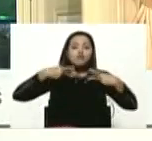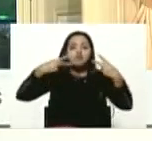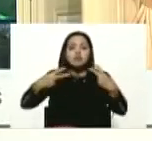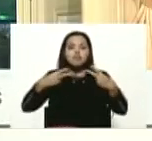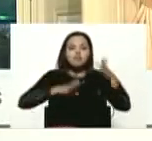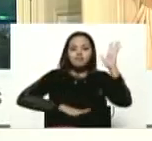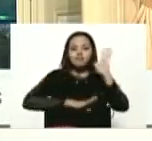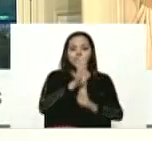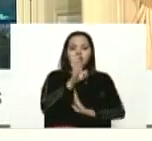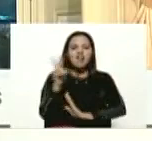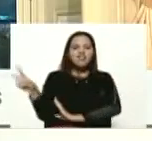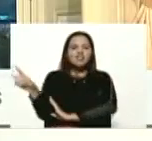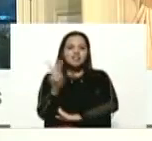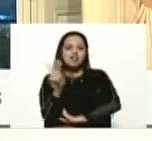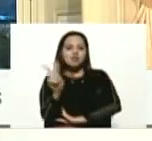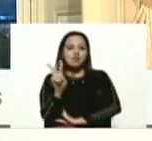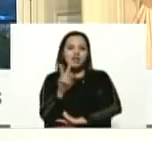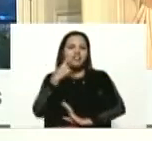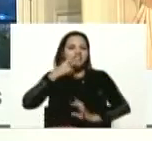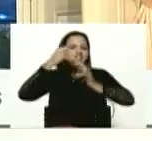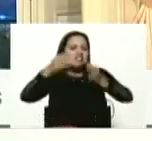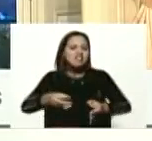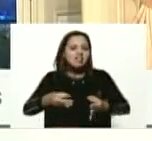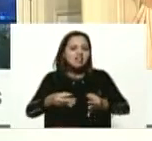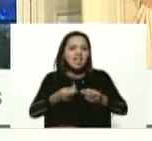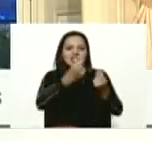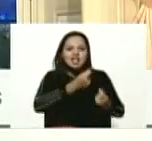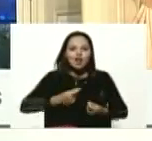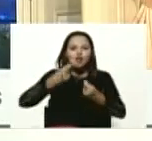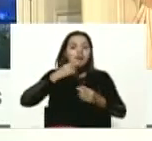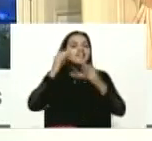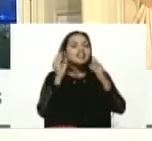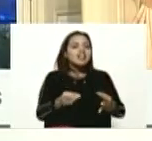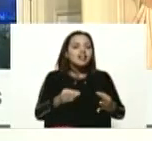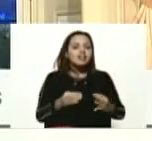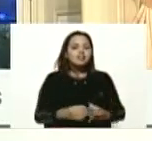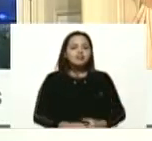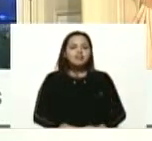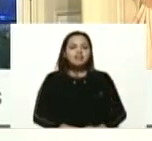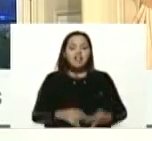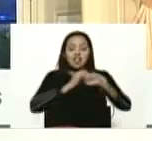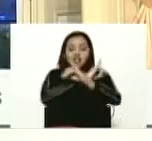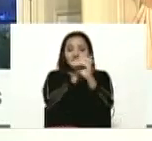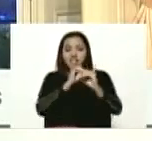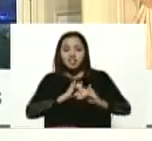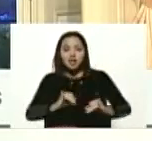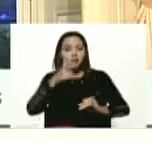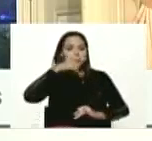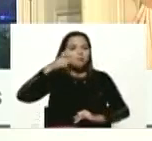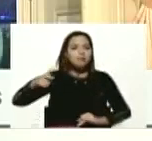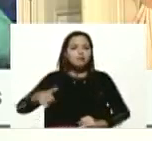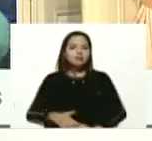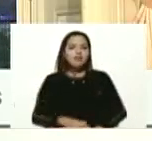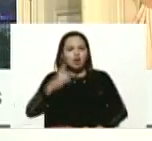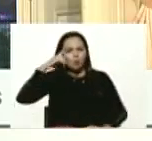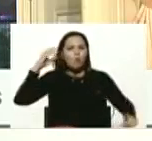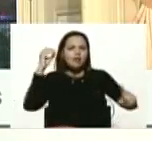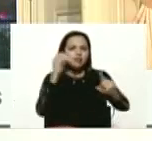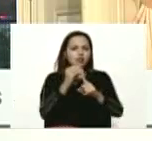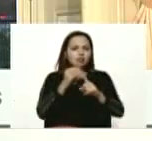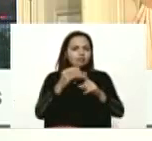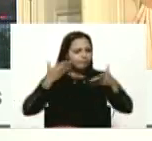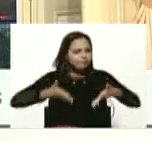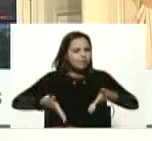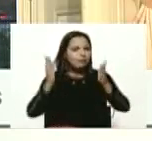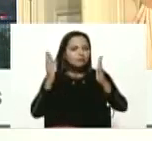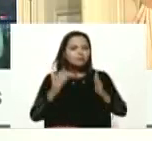crecimiento de la Venezuela de verdad, de la economía real, de la felicidad de un pueblo. Ese es el objetivo, hacia allá